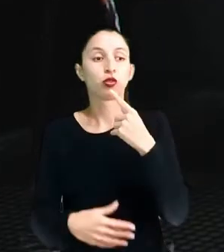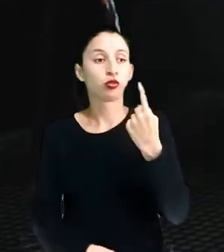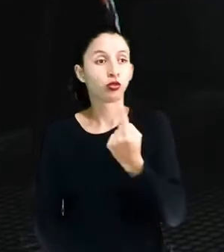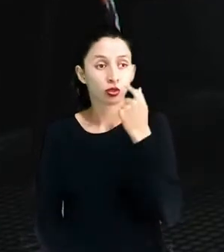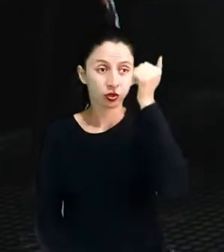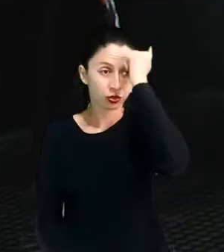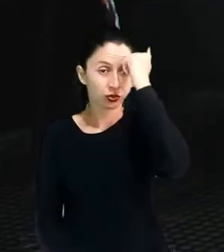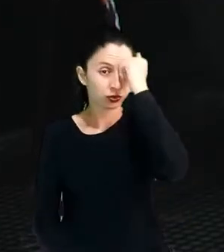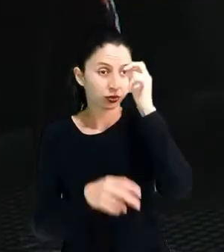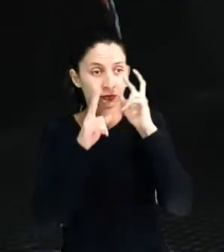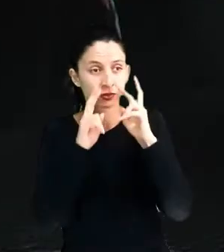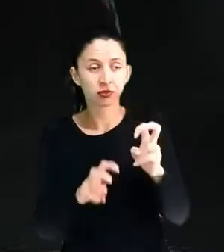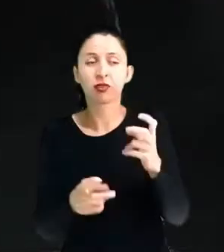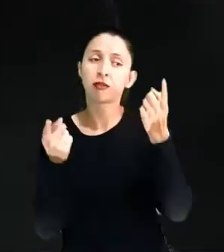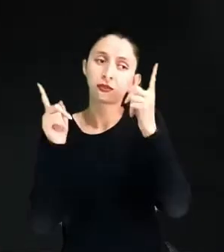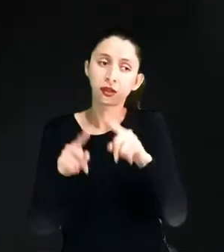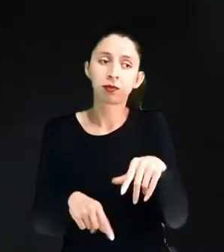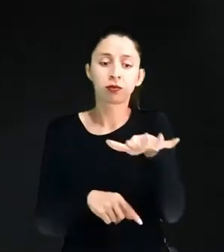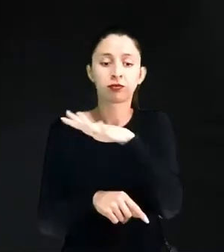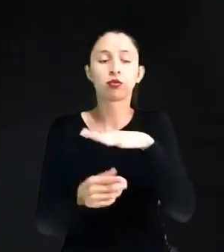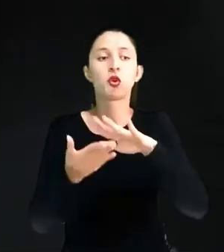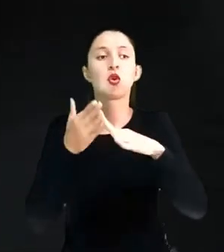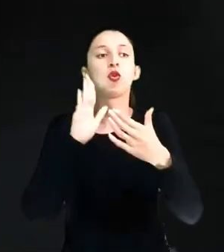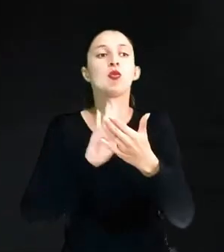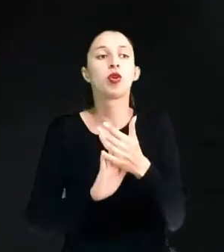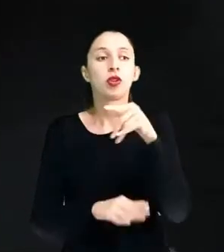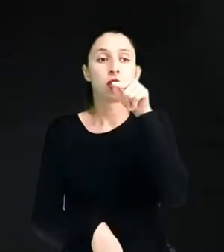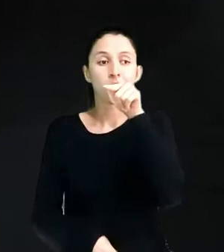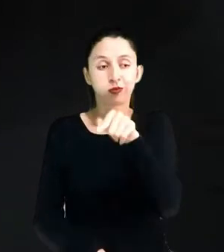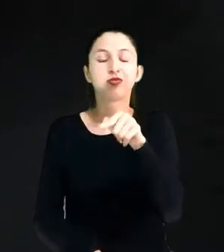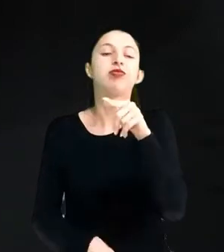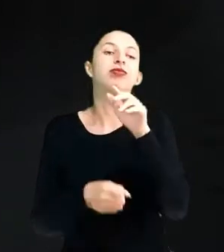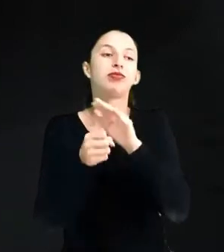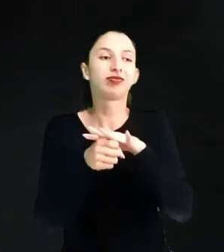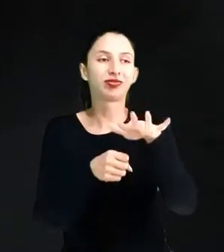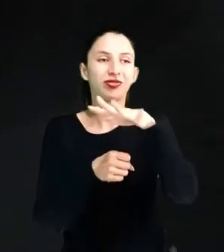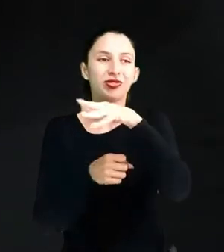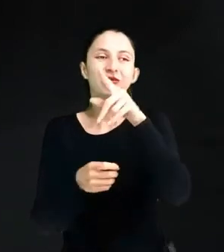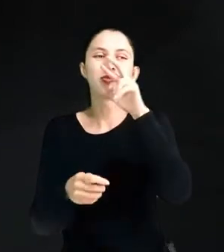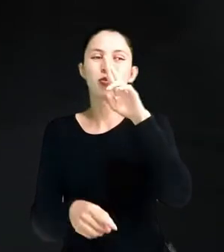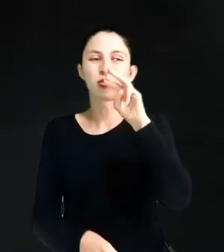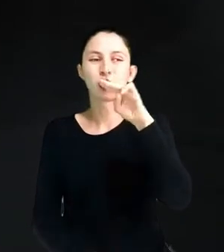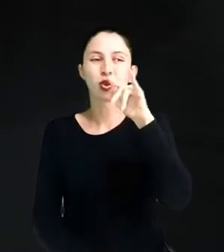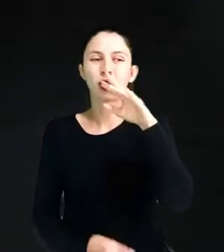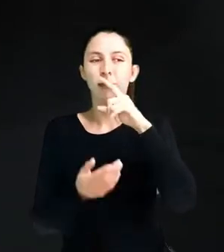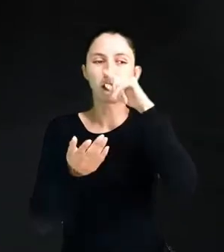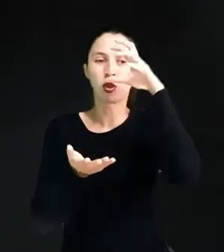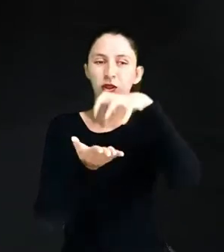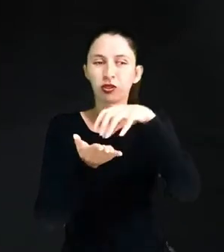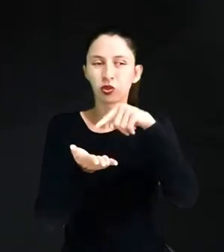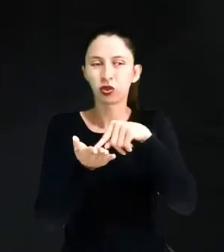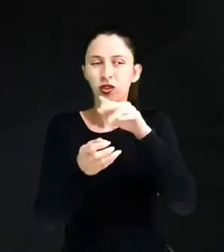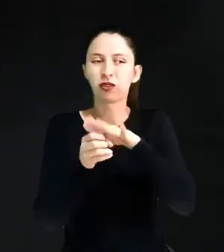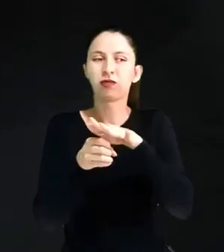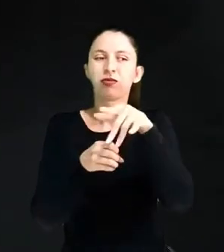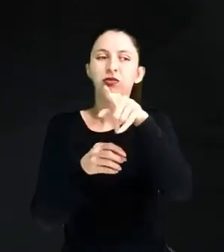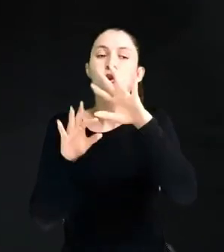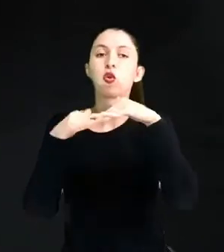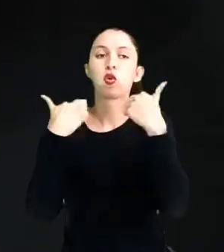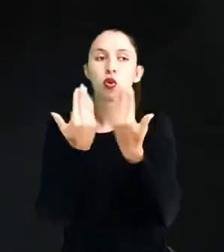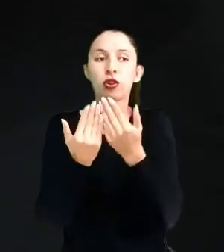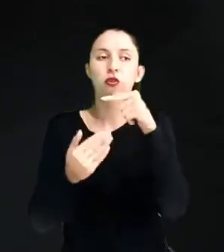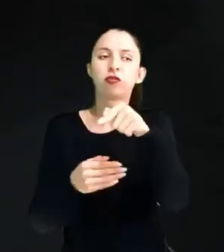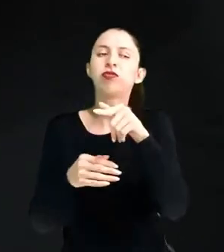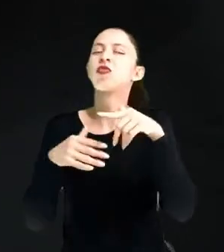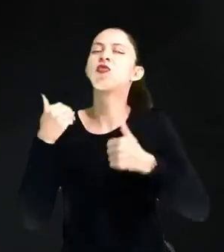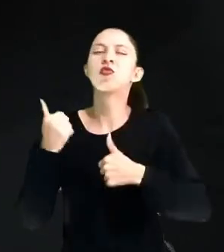solamente de los docentes, investigadores, sino también de la comunidad del corregimiento, en este caso de Murazurco, de la